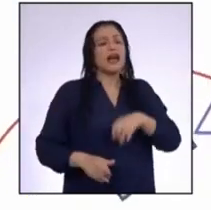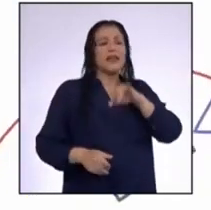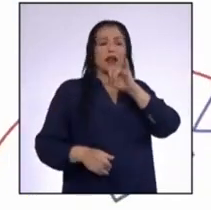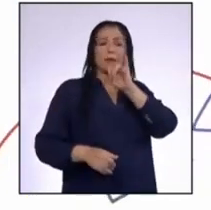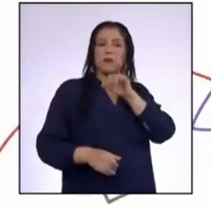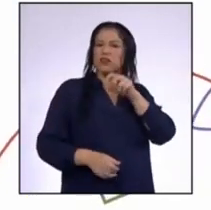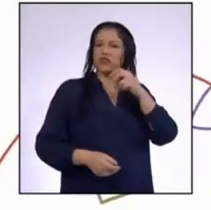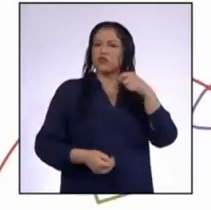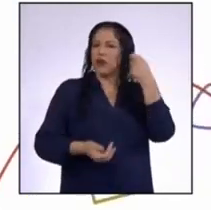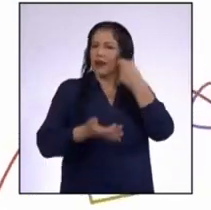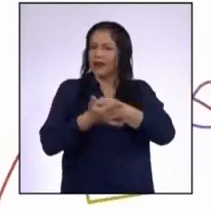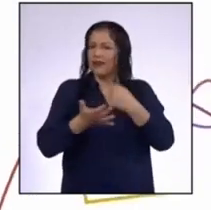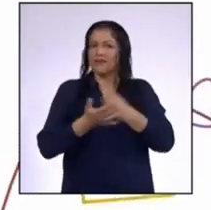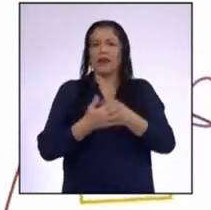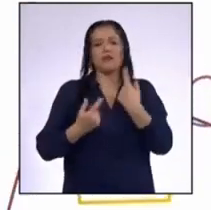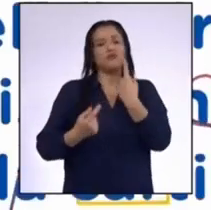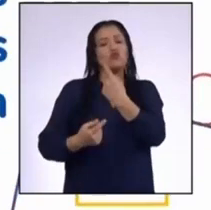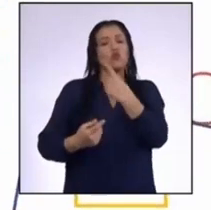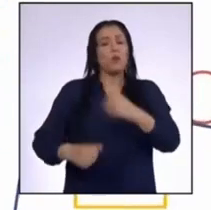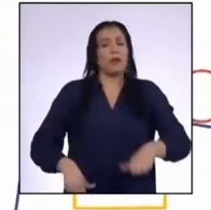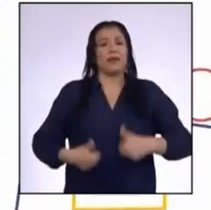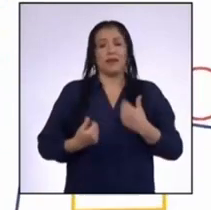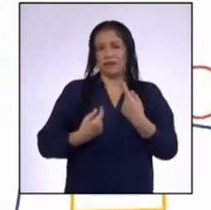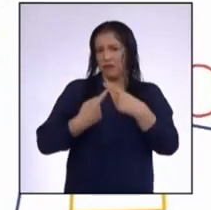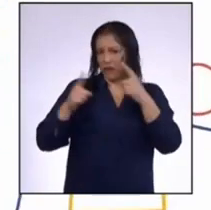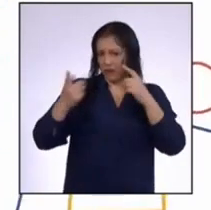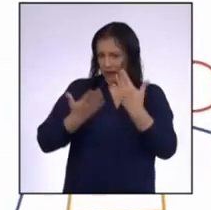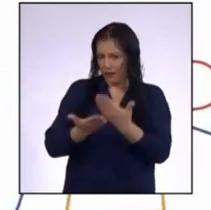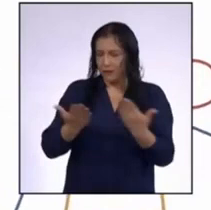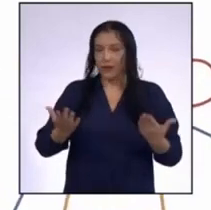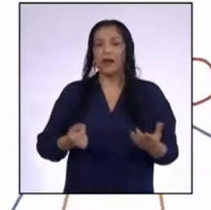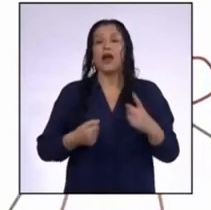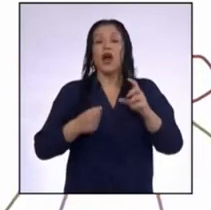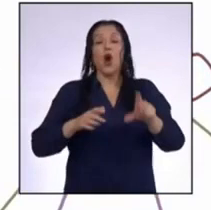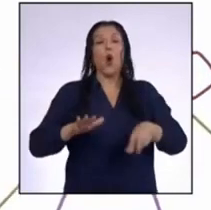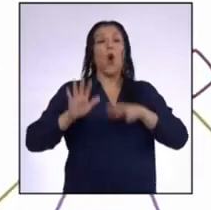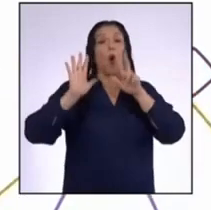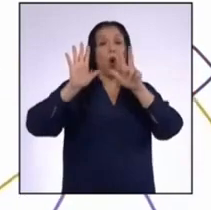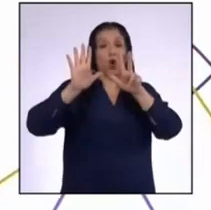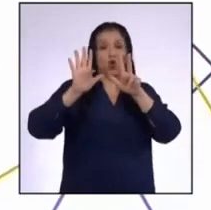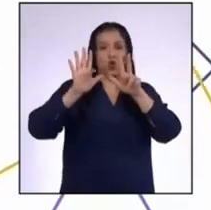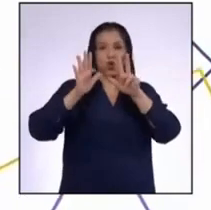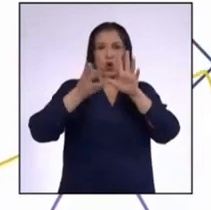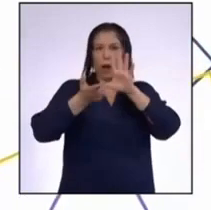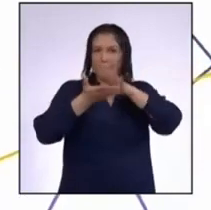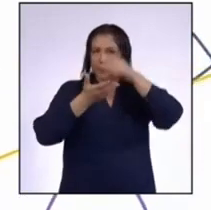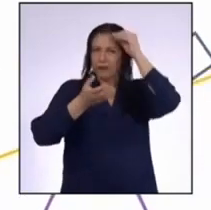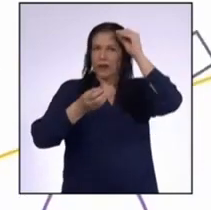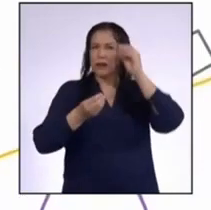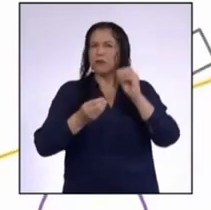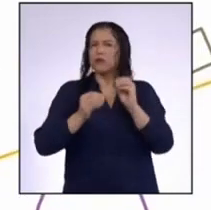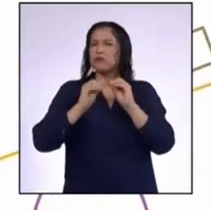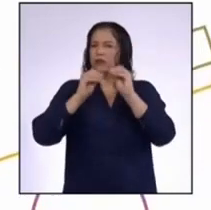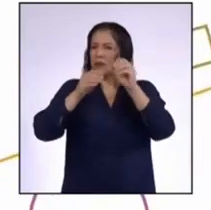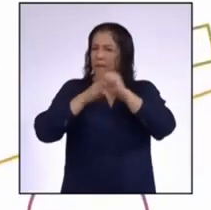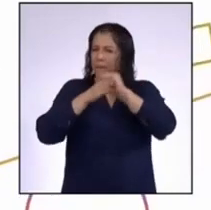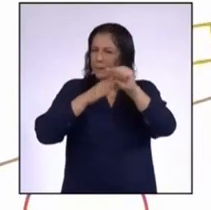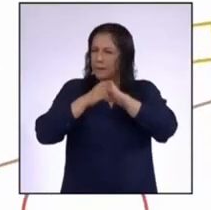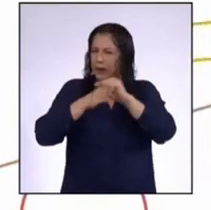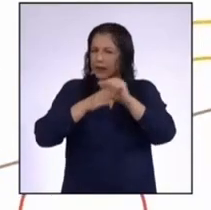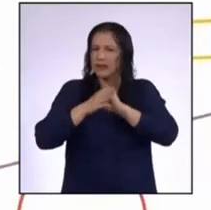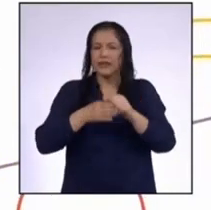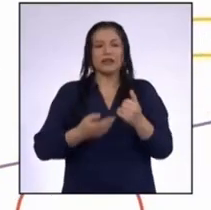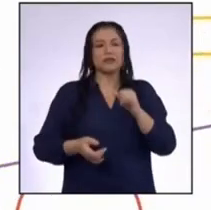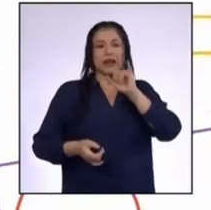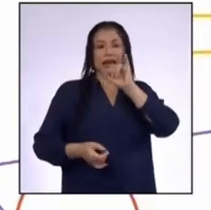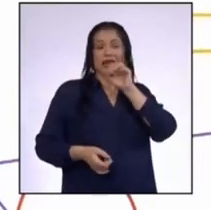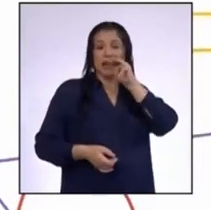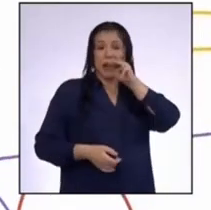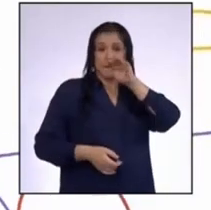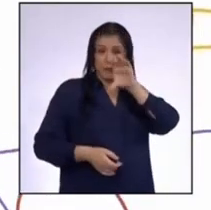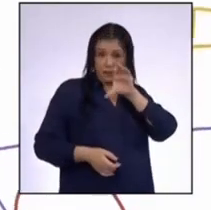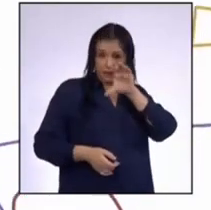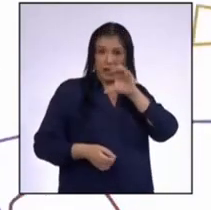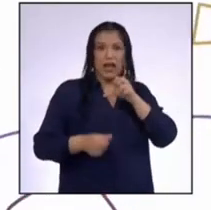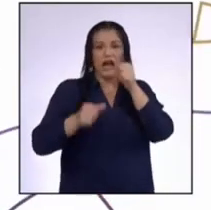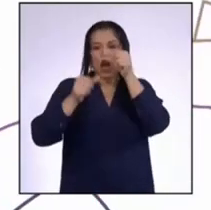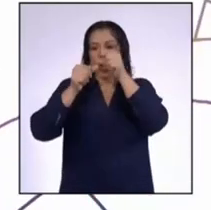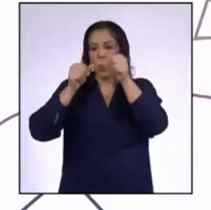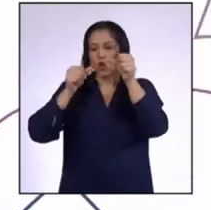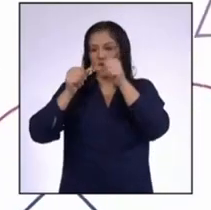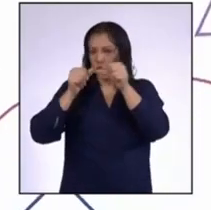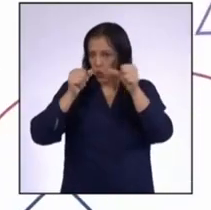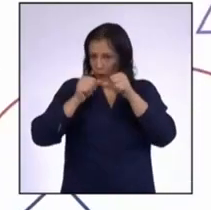en situaciones cotidianas. 8. Retroalimentaremos nuestro aprendizaje sobre el IMC, los